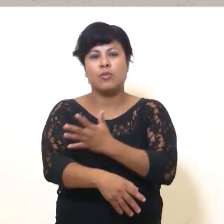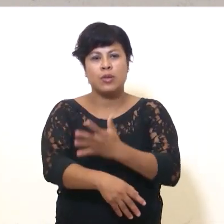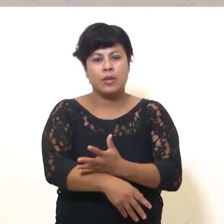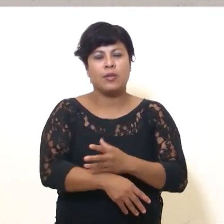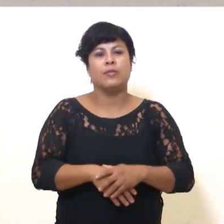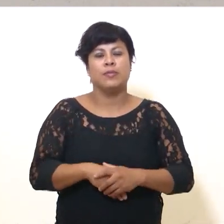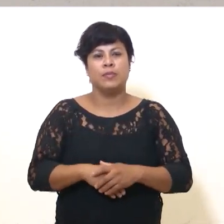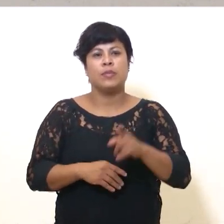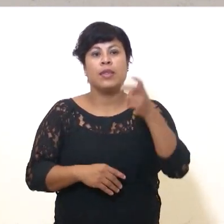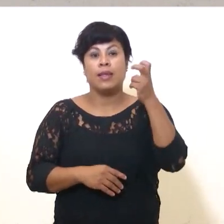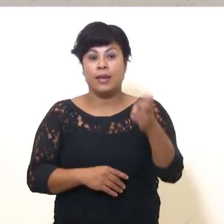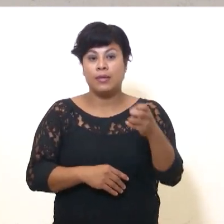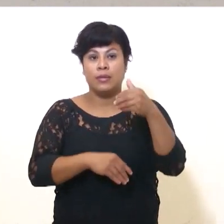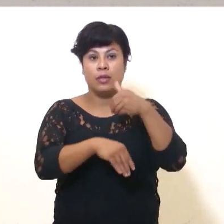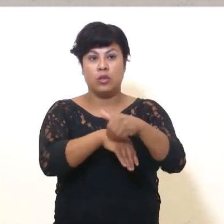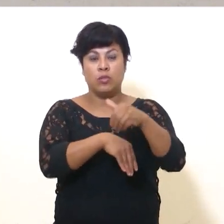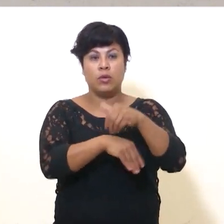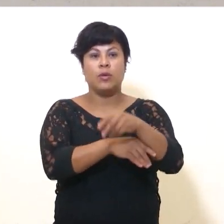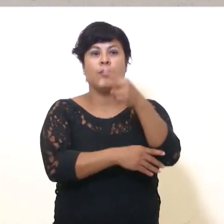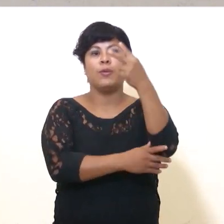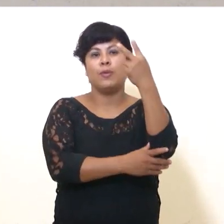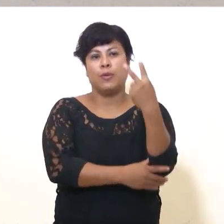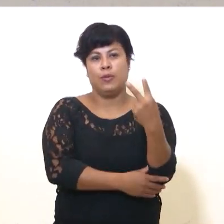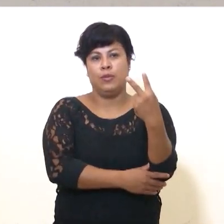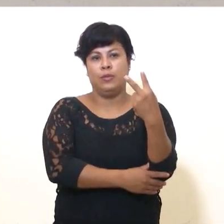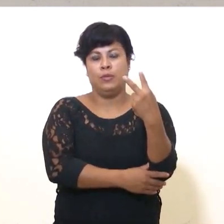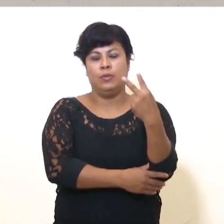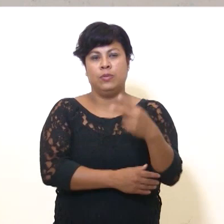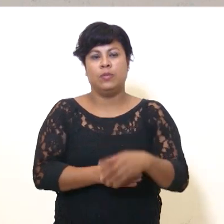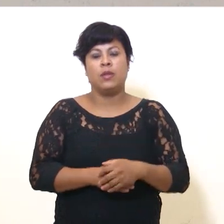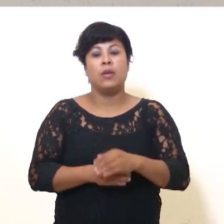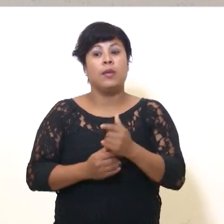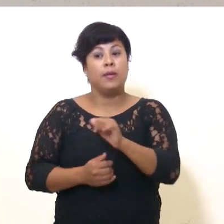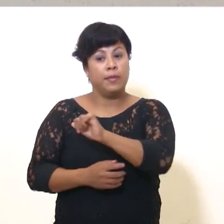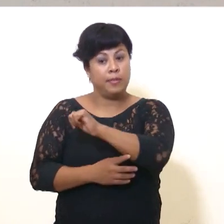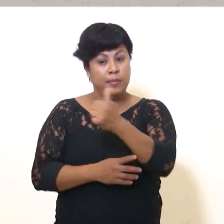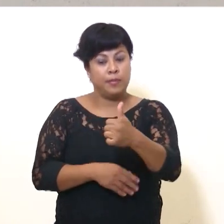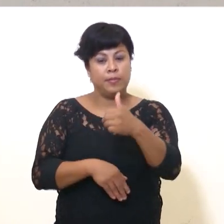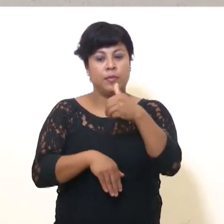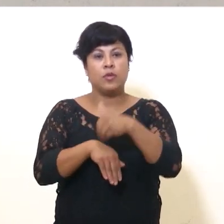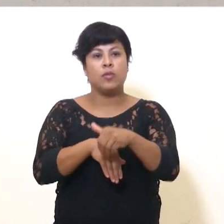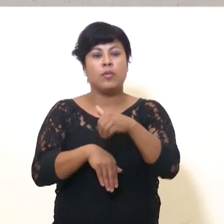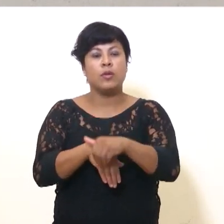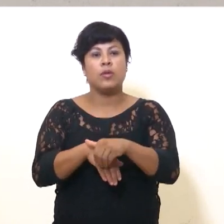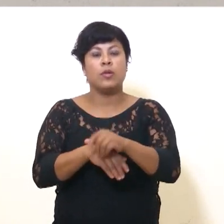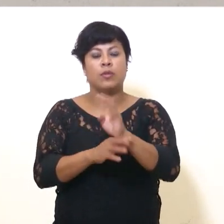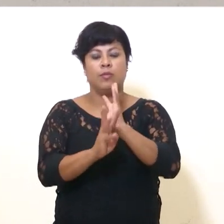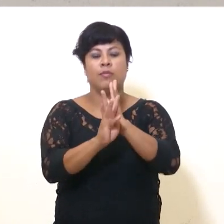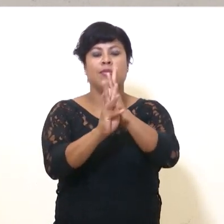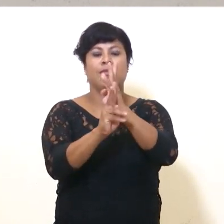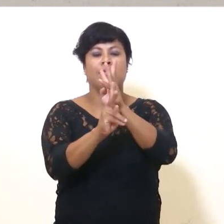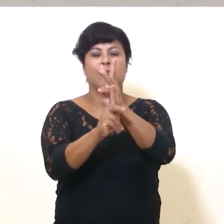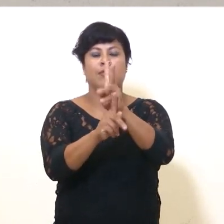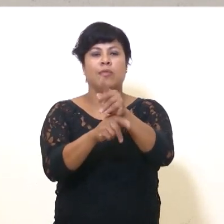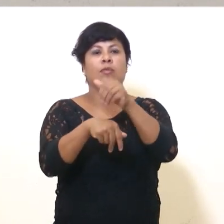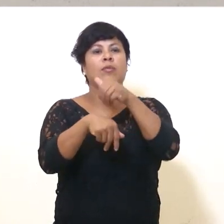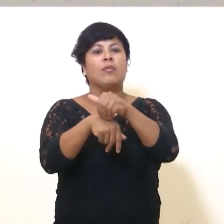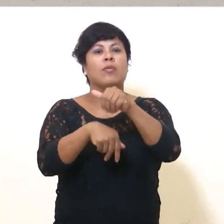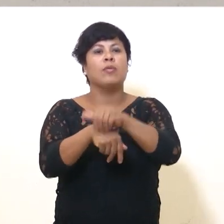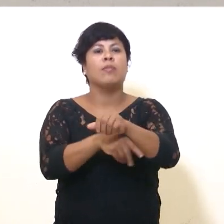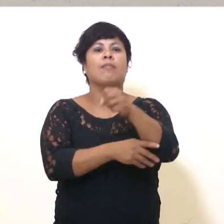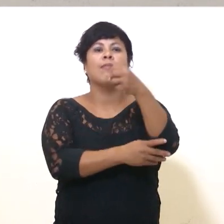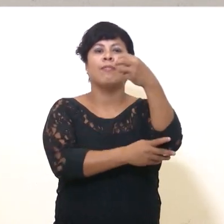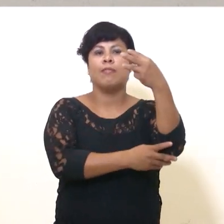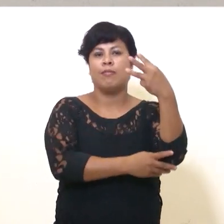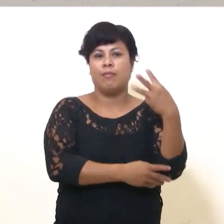los nombres de sus compañeritos. Este es el número 2. Ahora, el que le sigue en la